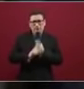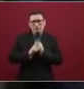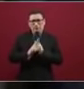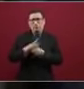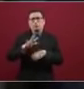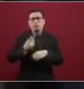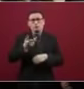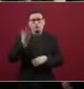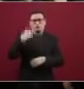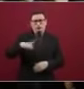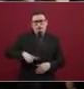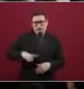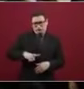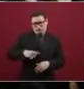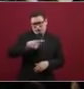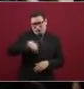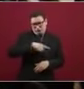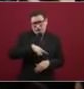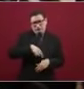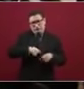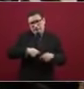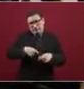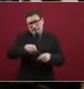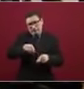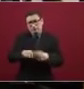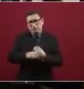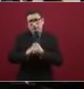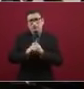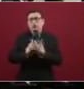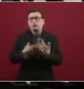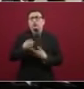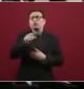anteriores administraciones, la pregunta es, ¿tiene usted ya